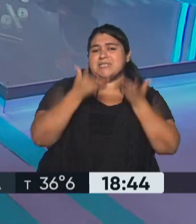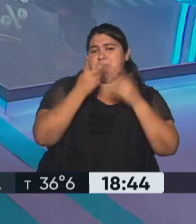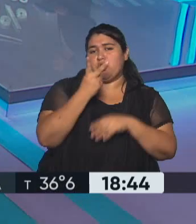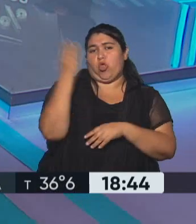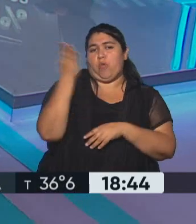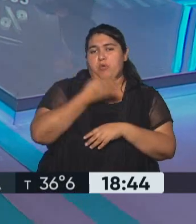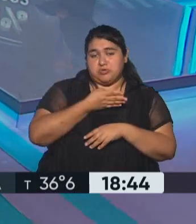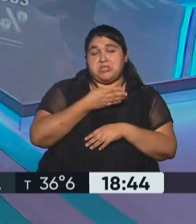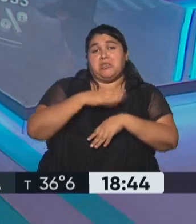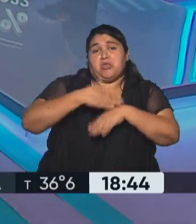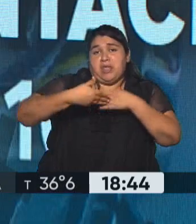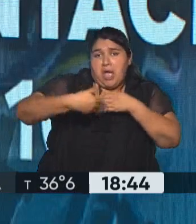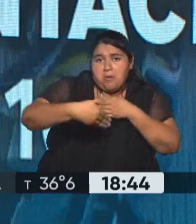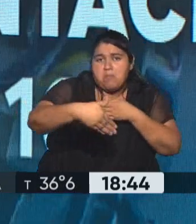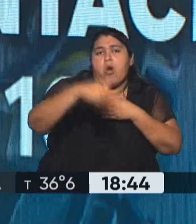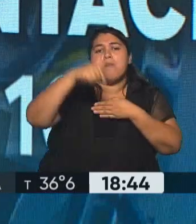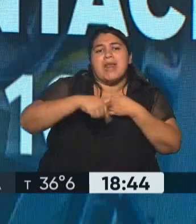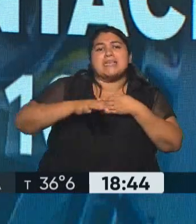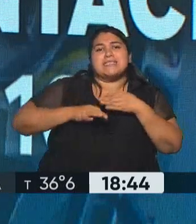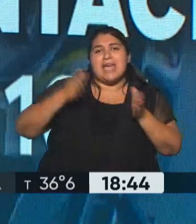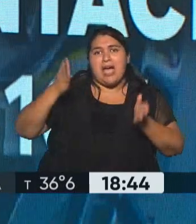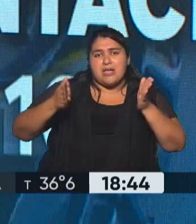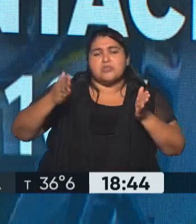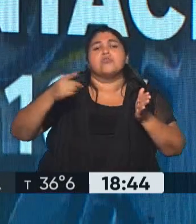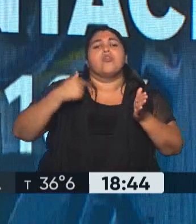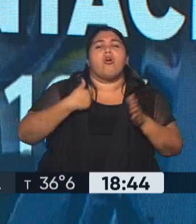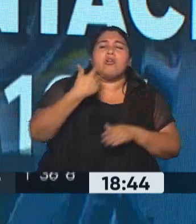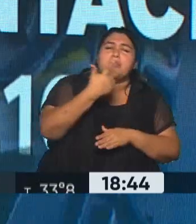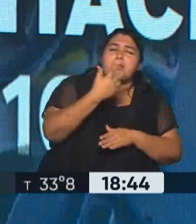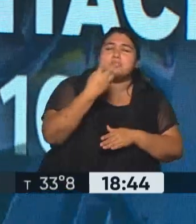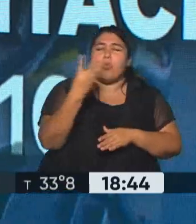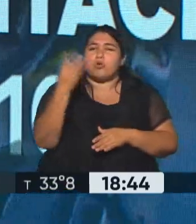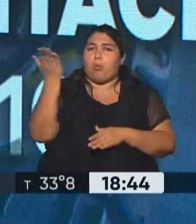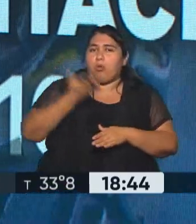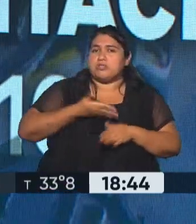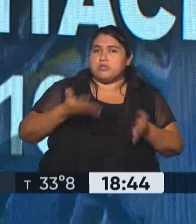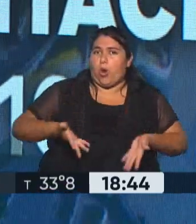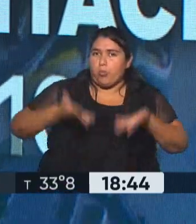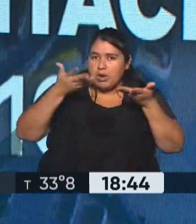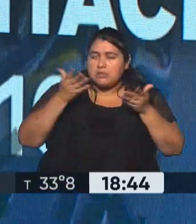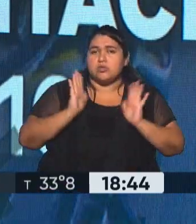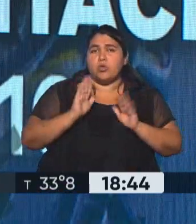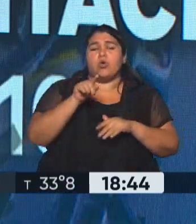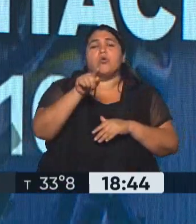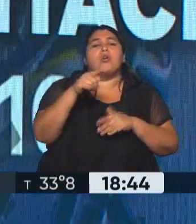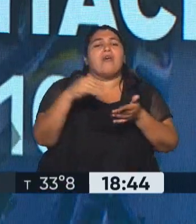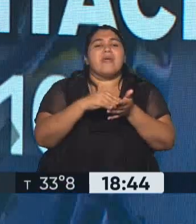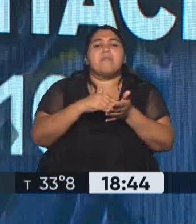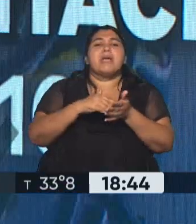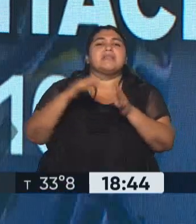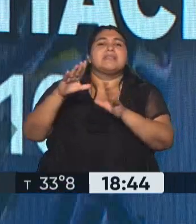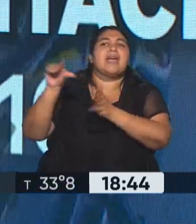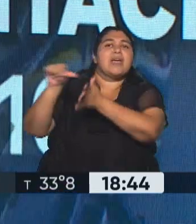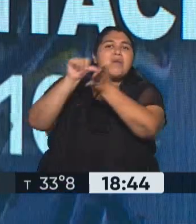¿sí?, a mediano plazo. Para este año se habla de un incremento del 3-4%, tal vez un poquito más si el contexto internacional